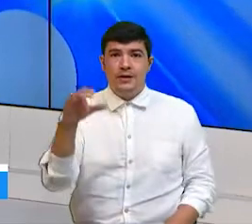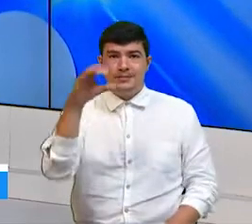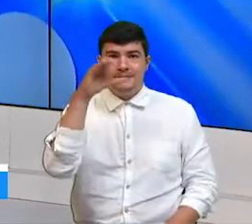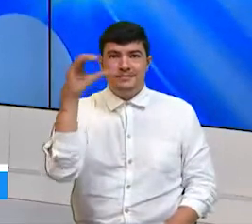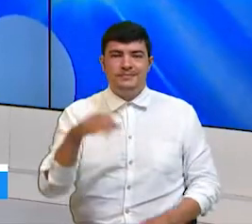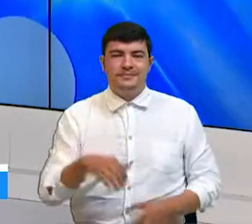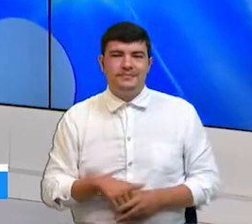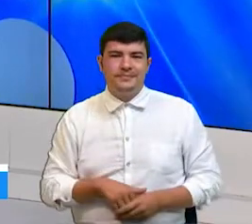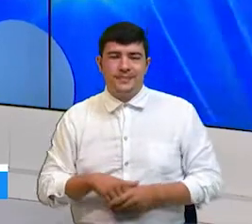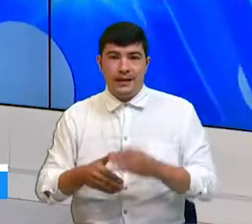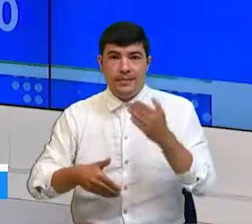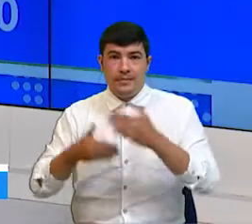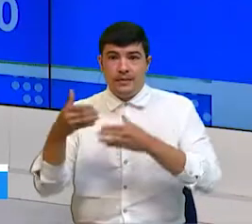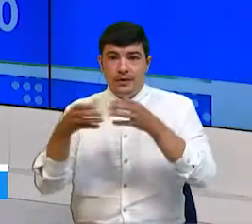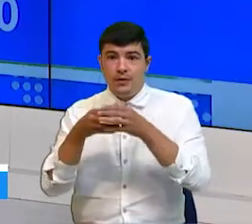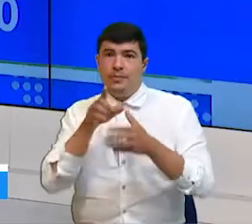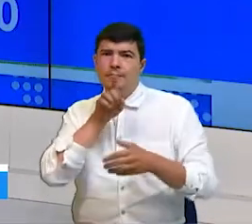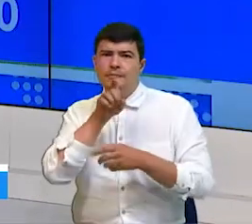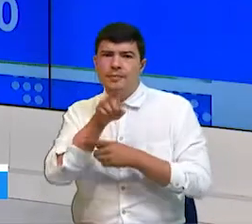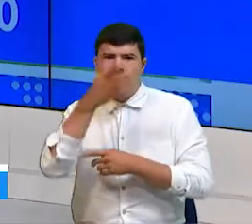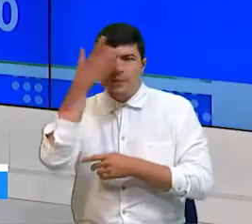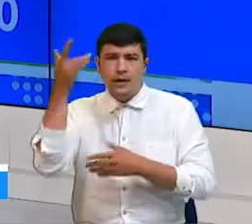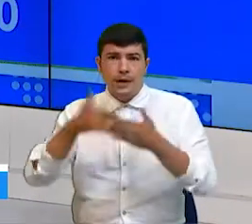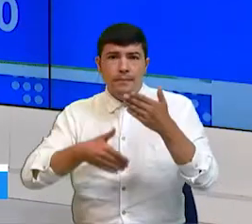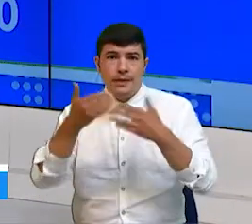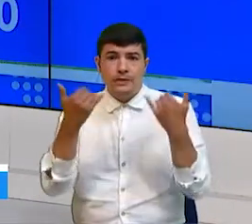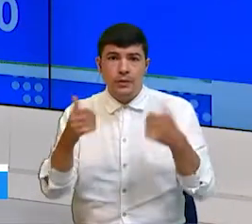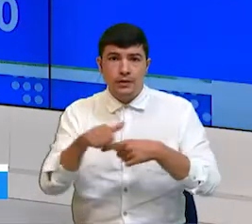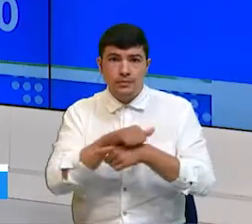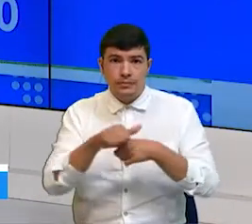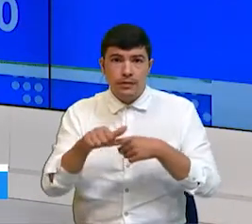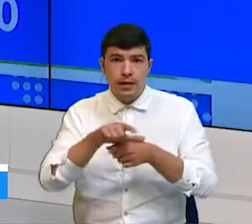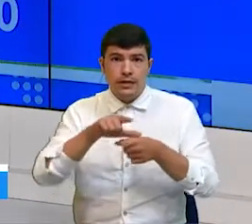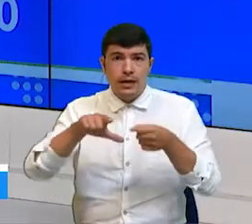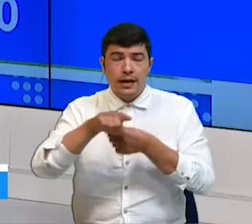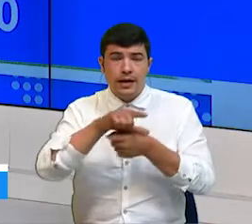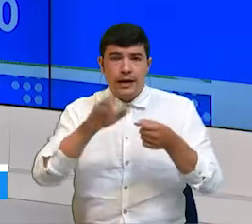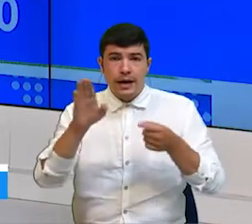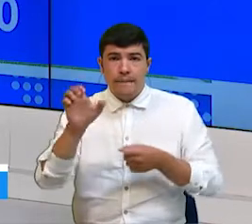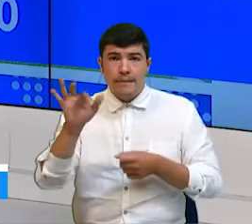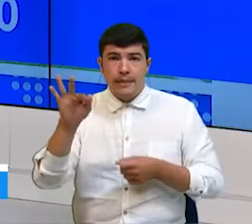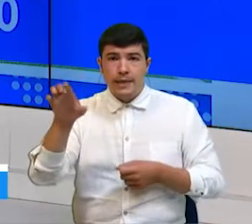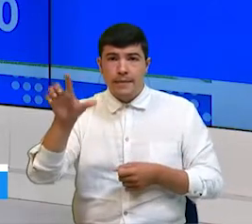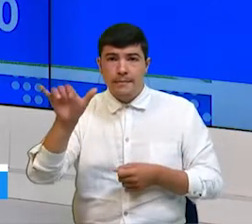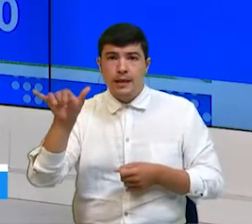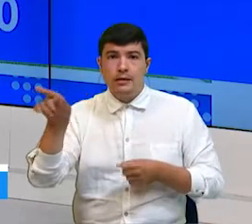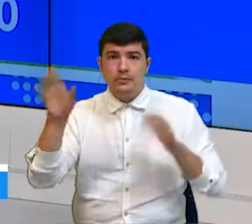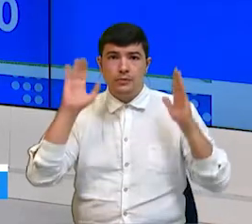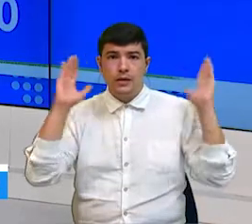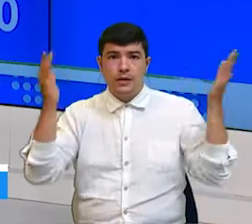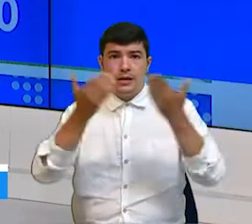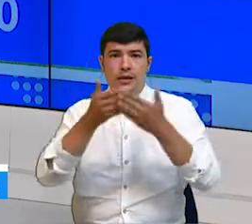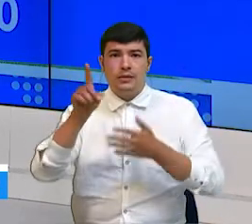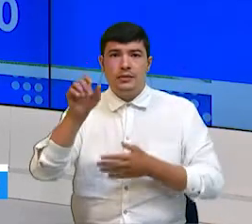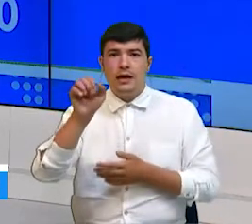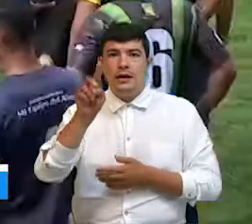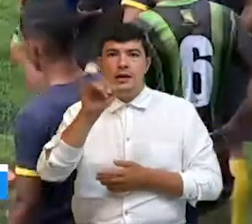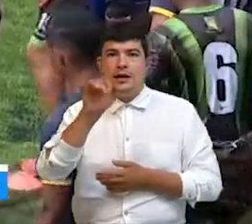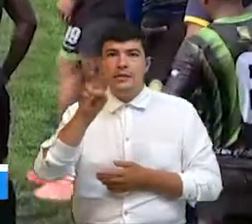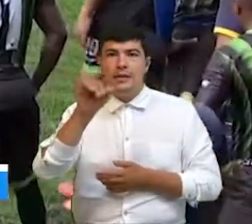Empezamos hablando del cuadro Atlético Bucaramanga porque iniciará hoy actividad en la Liga Betplay. Lo hará en el estadio Daniel Villa Zapata frente al Deportivo Cali.